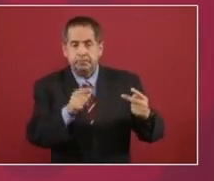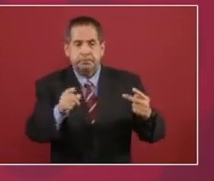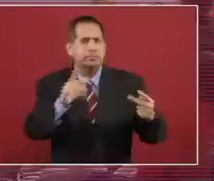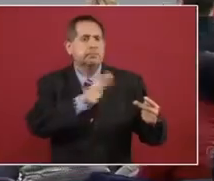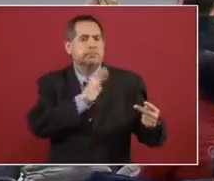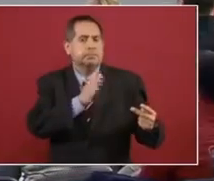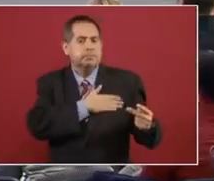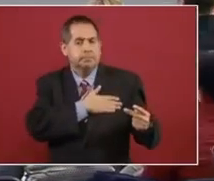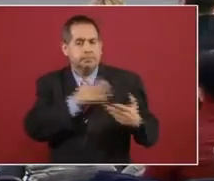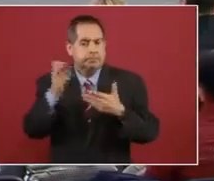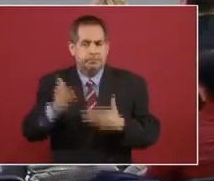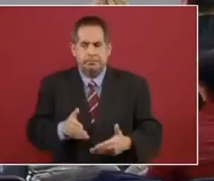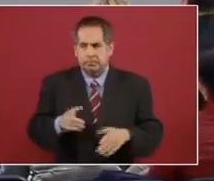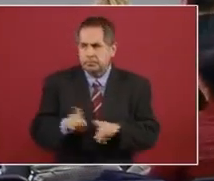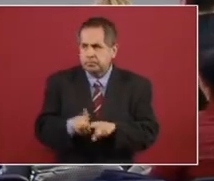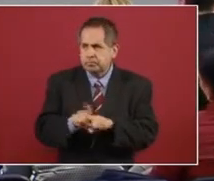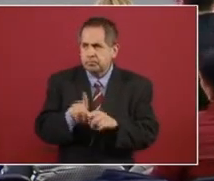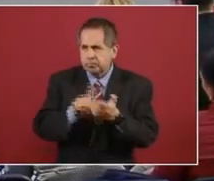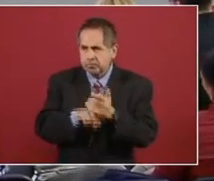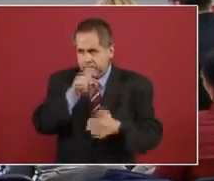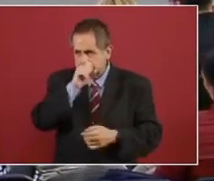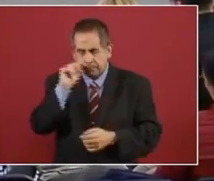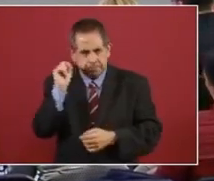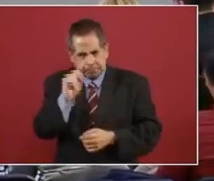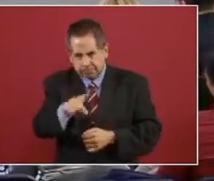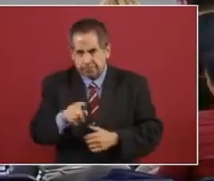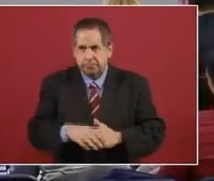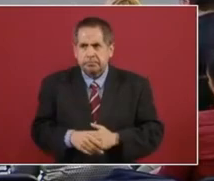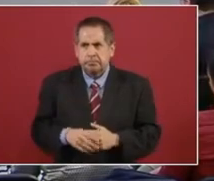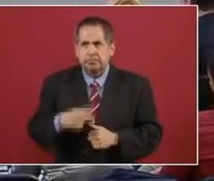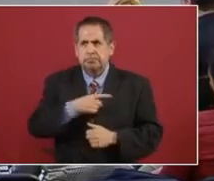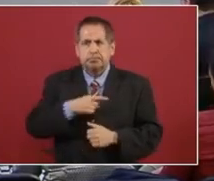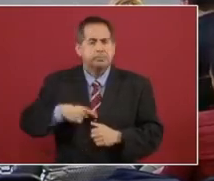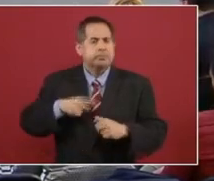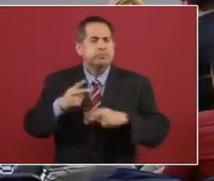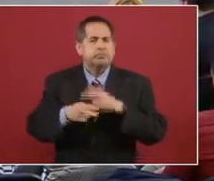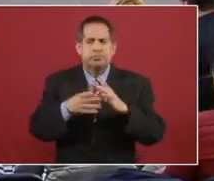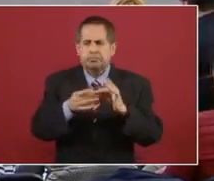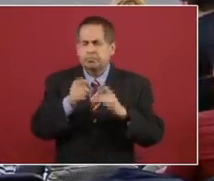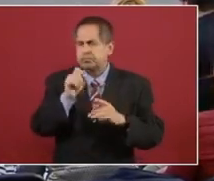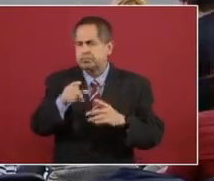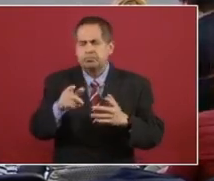de España, es lo mismo, tienen que